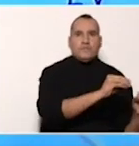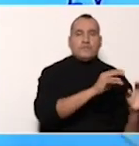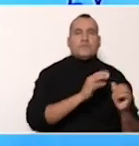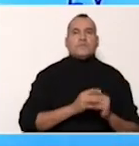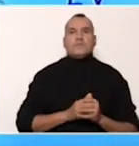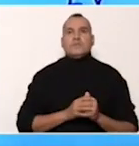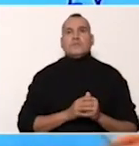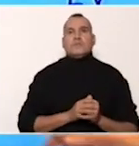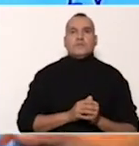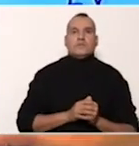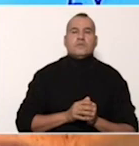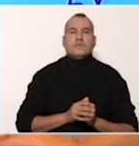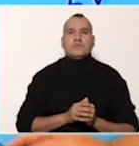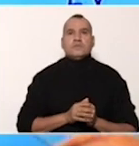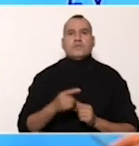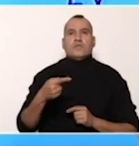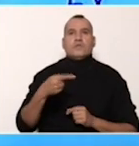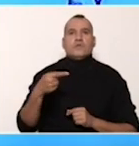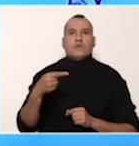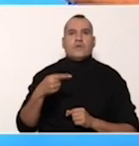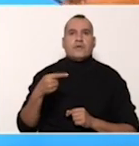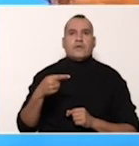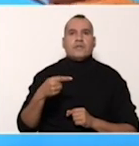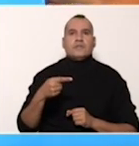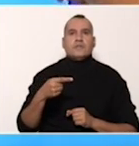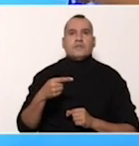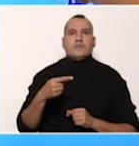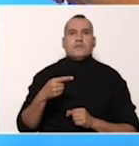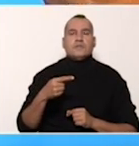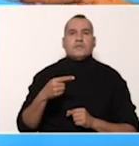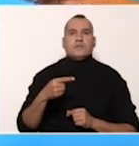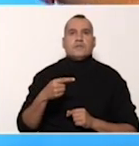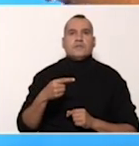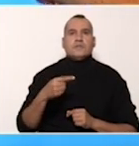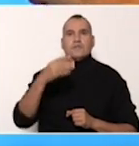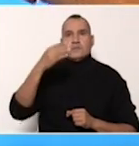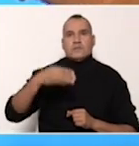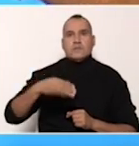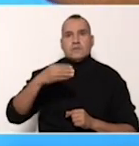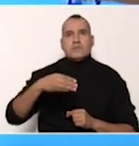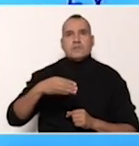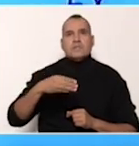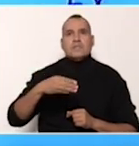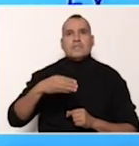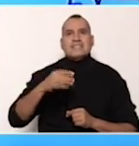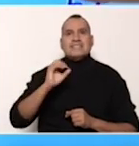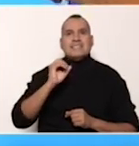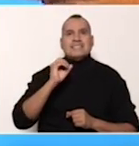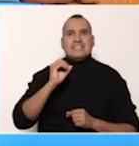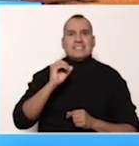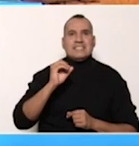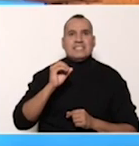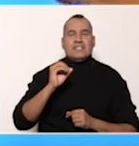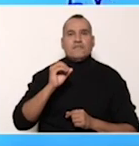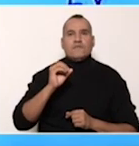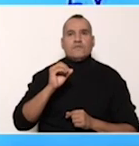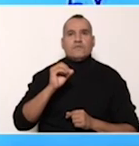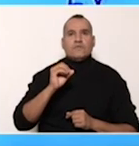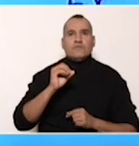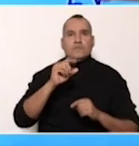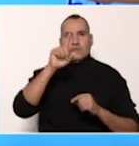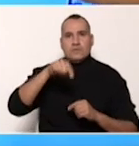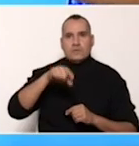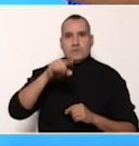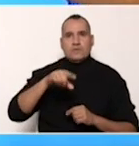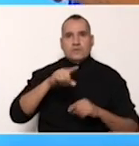yo resto, opero esto daría 0 porque es el opuesto, daría